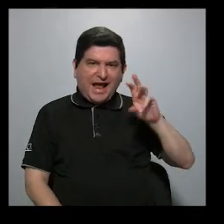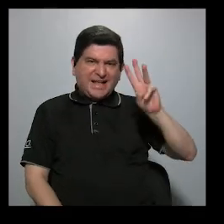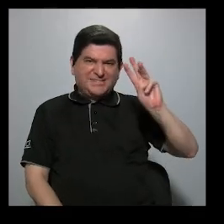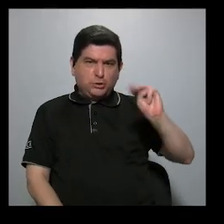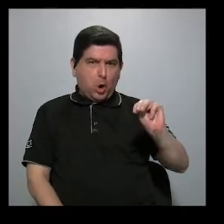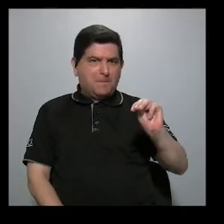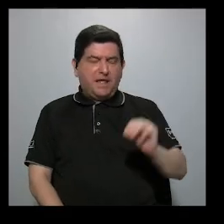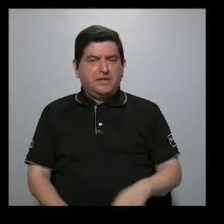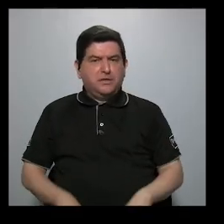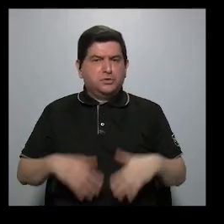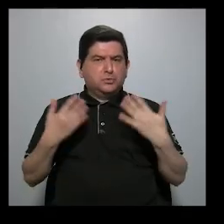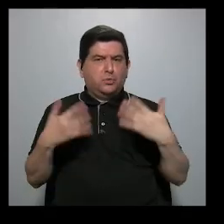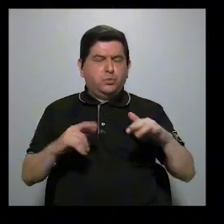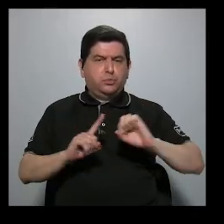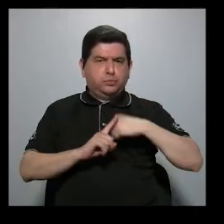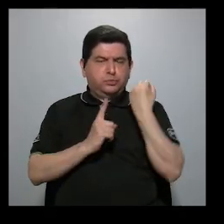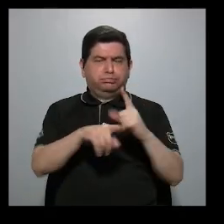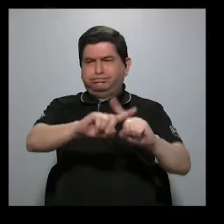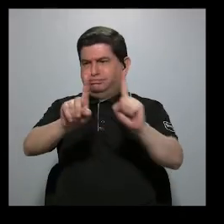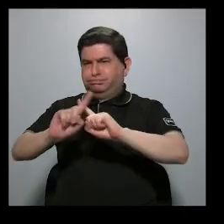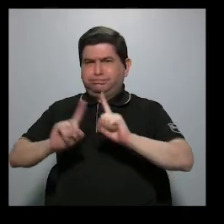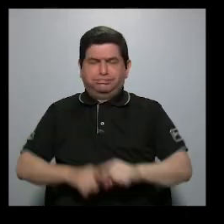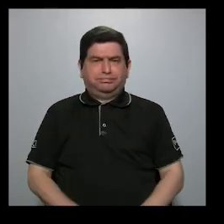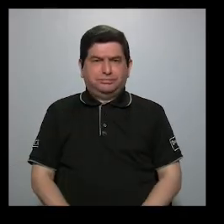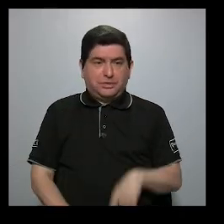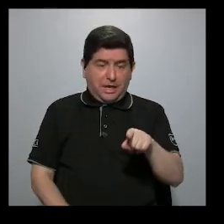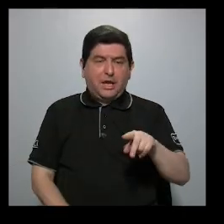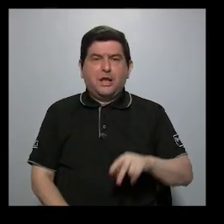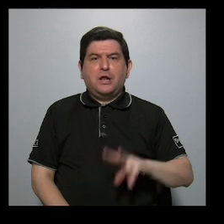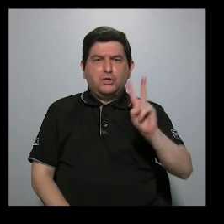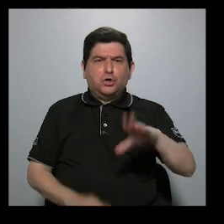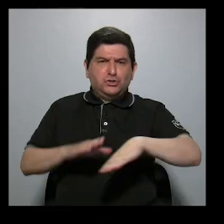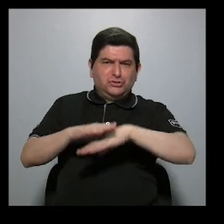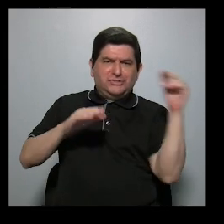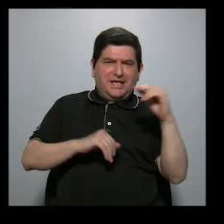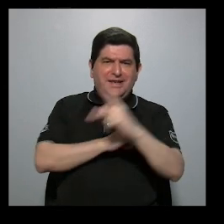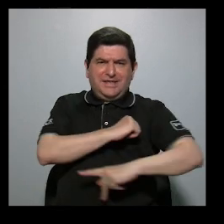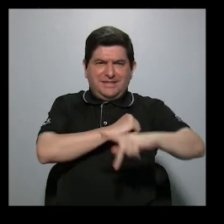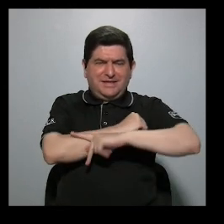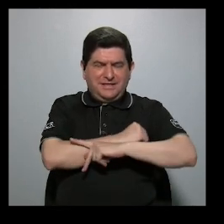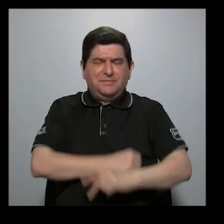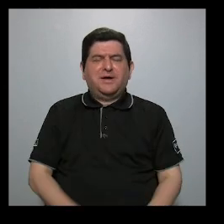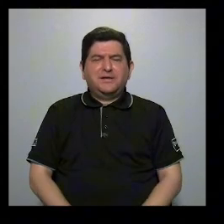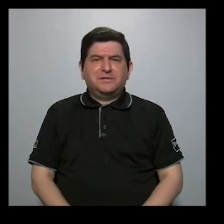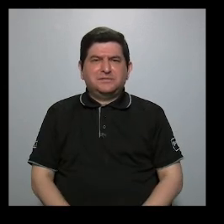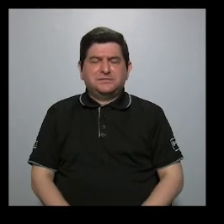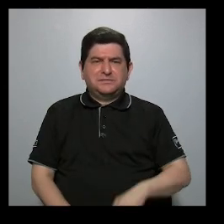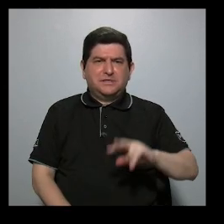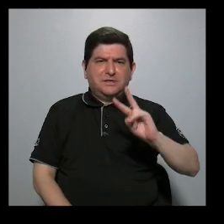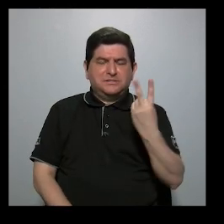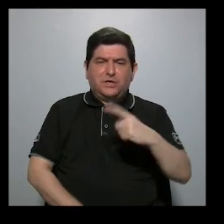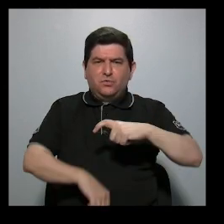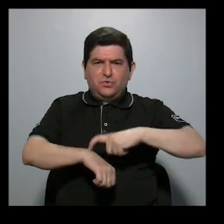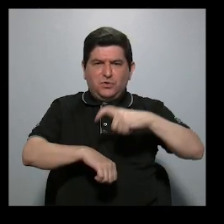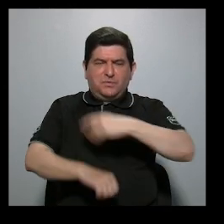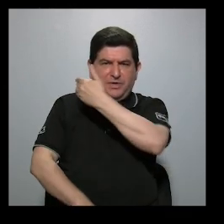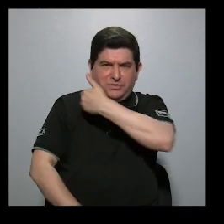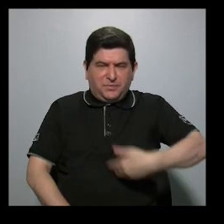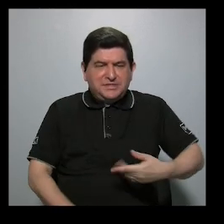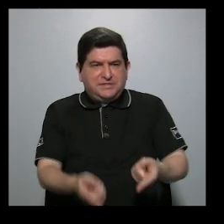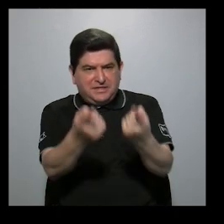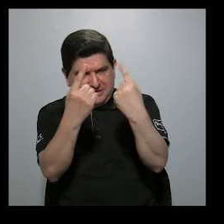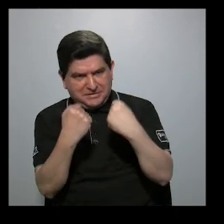de Castro Madrid es muy azarosa. Lo lleva a 2 exilios, a un regreso a un segundo